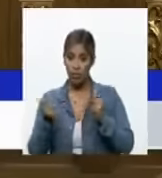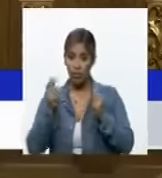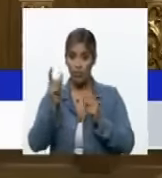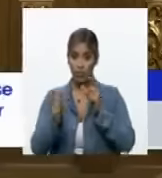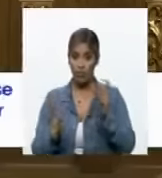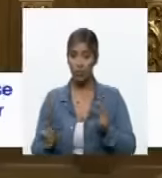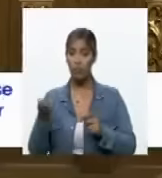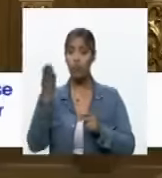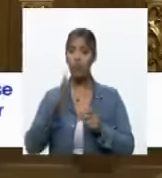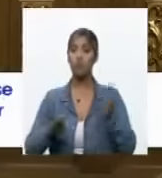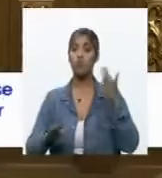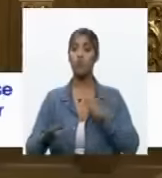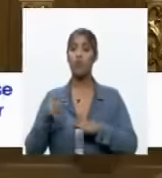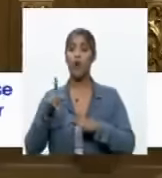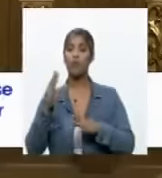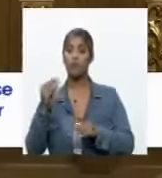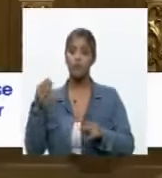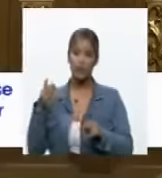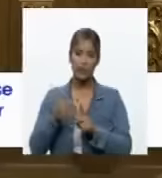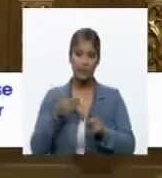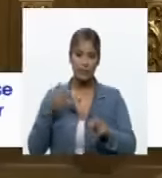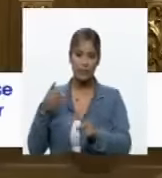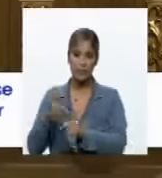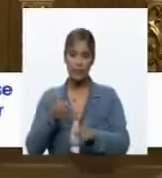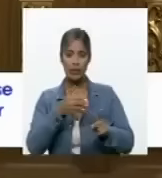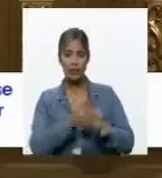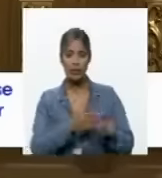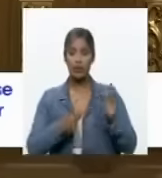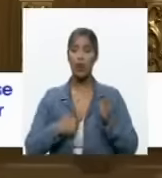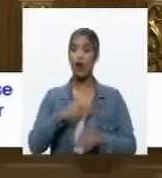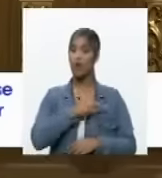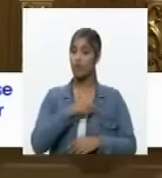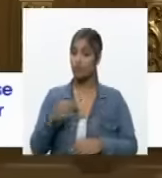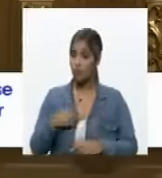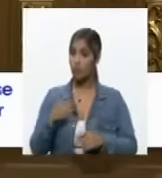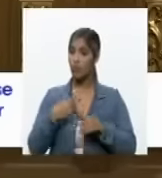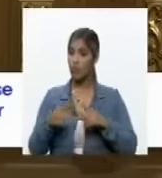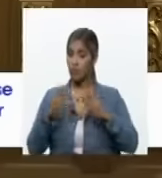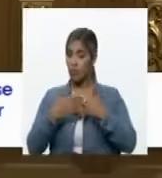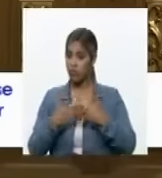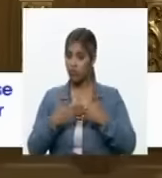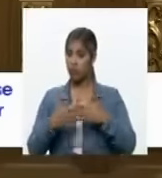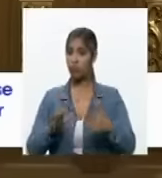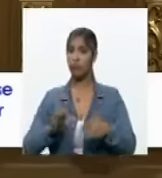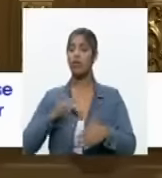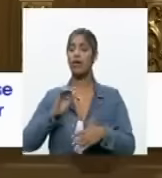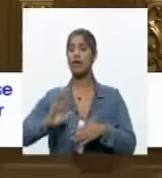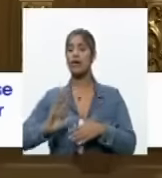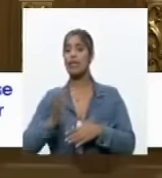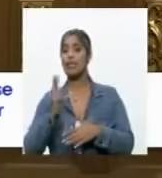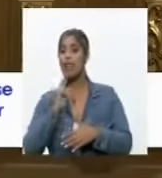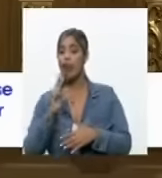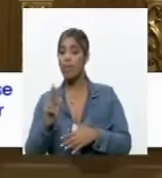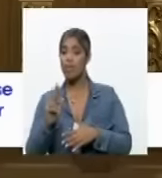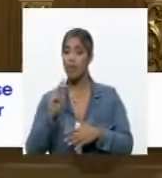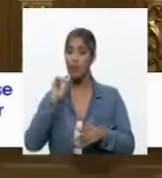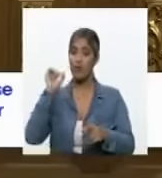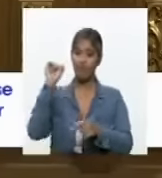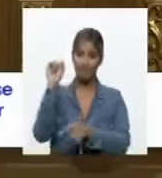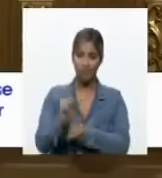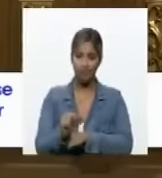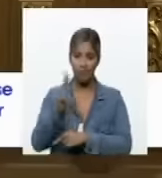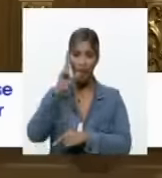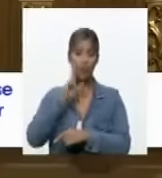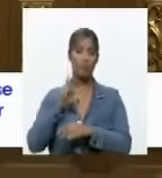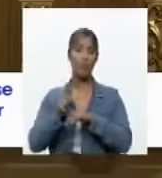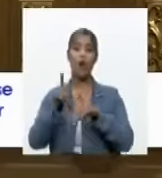las muertes, de las persecuciones. Nosotros, sin embargo, inauguramos la Quinta República derrotándolo limpiamente con los